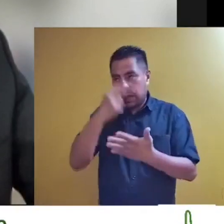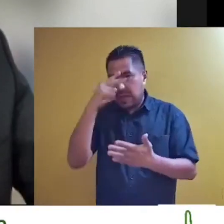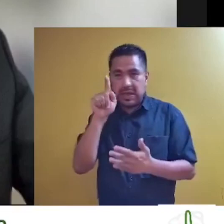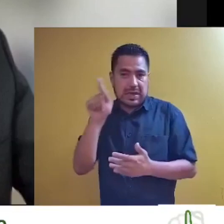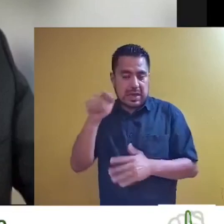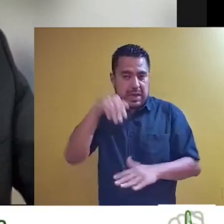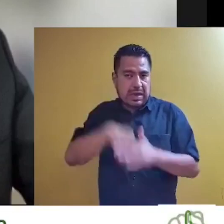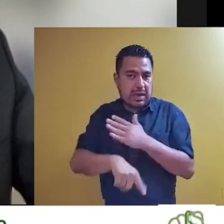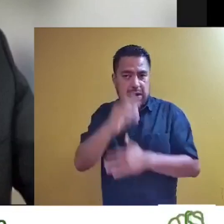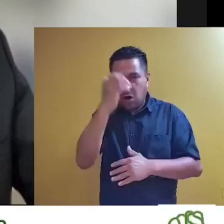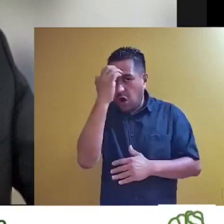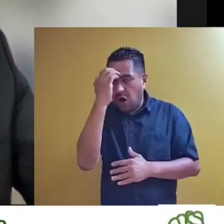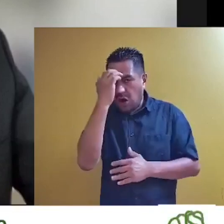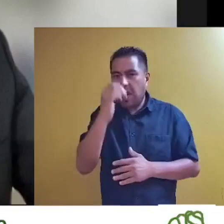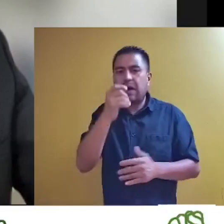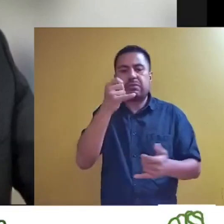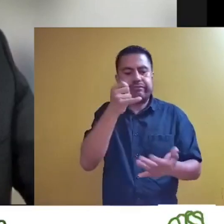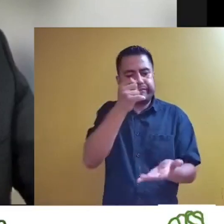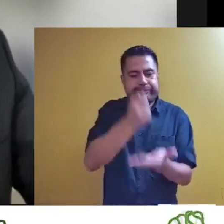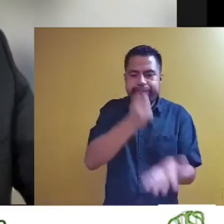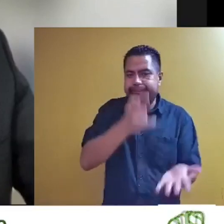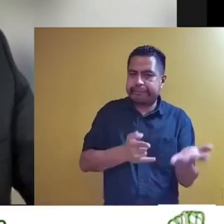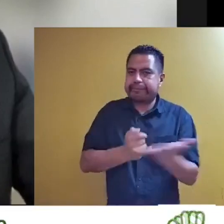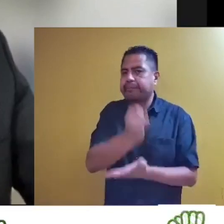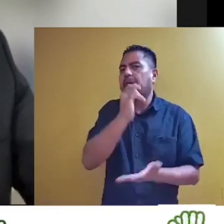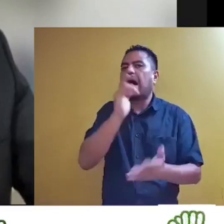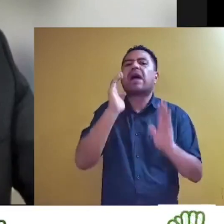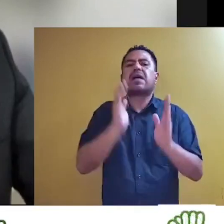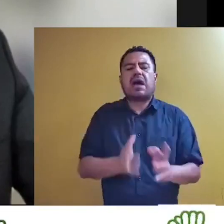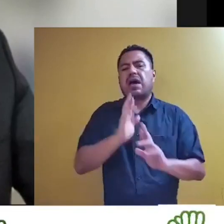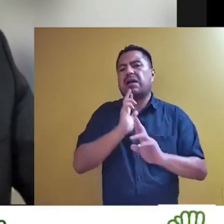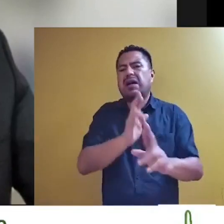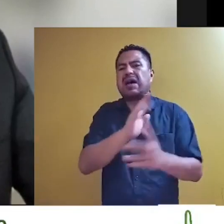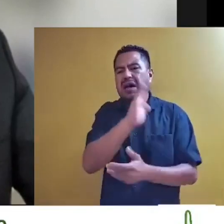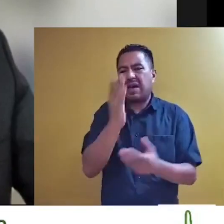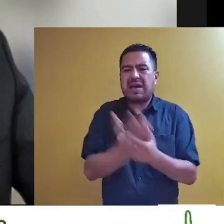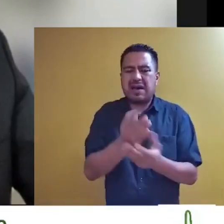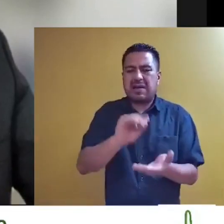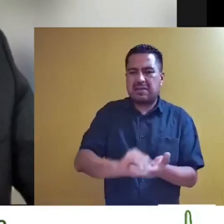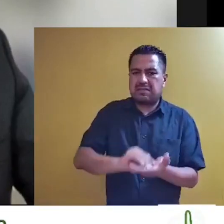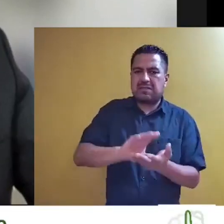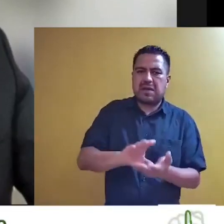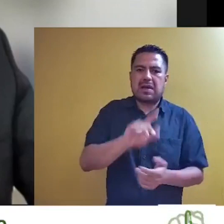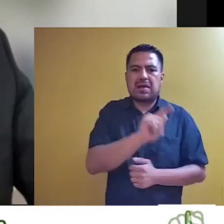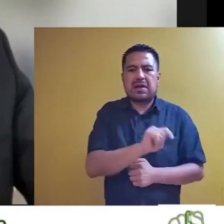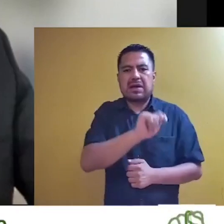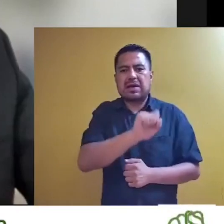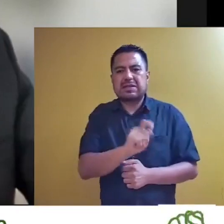conocimiento, toda vez que la presente sentencia es en cumplimiento de la resolución del expediente identificado con la clave